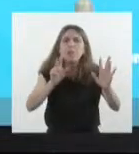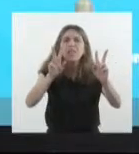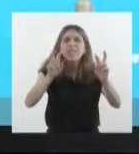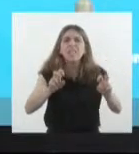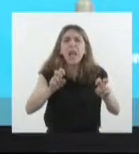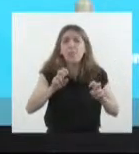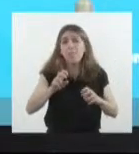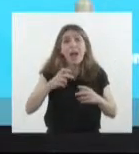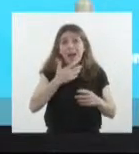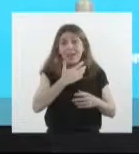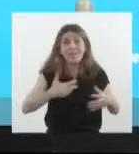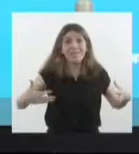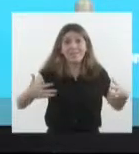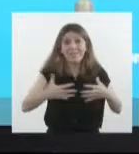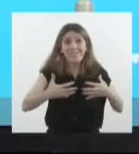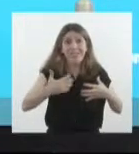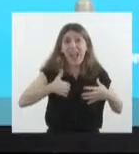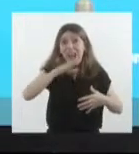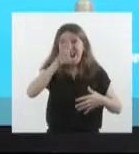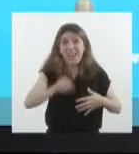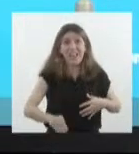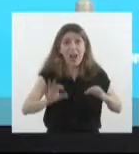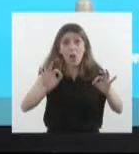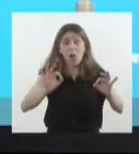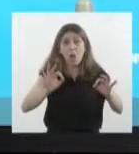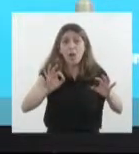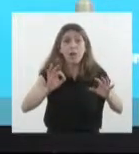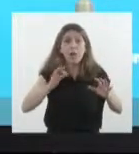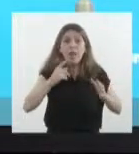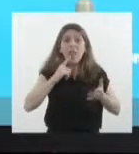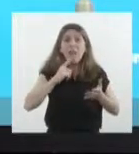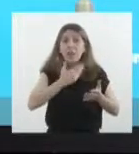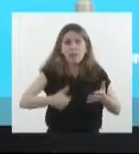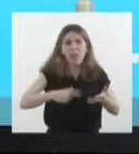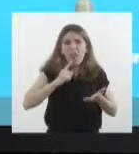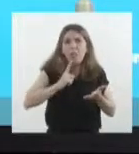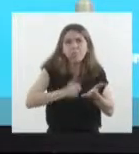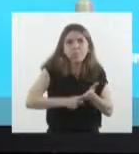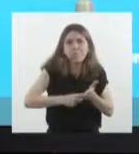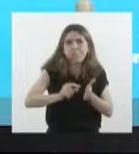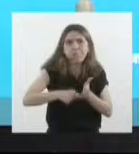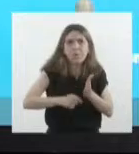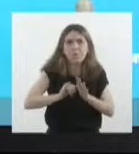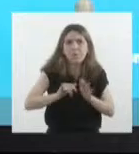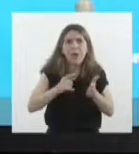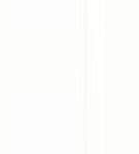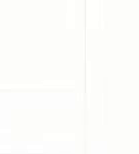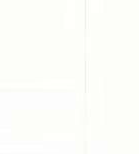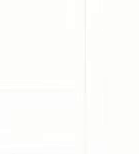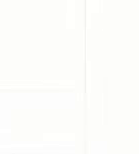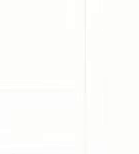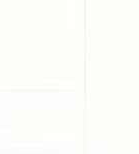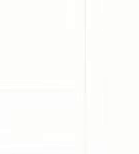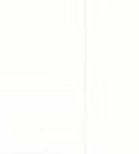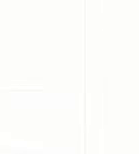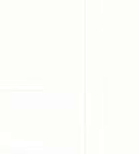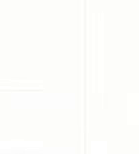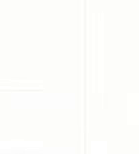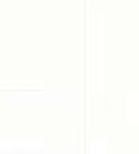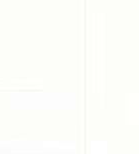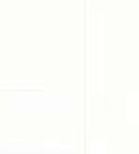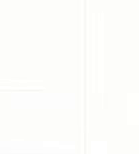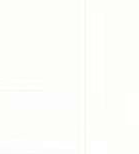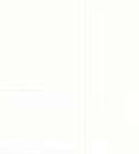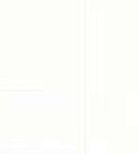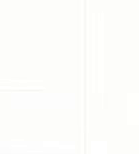sacar el dinero en definitiva para poder en marzo ahora pagar lo que corresponde? No, tiene que haber un acuerdo con el FMI para poder pagar.